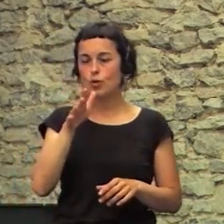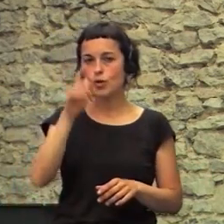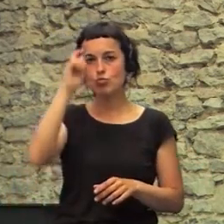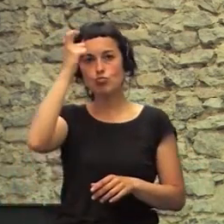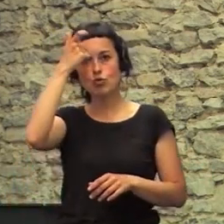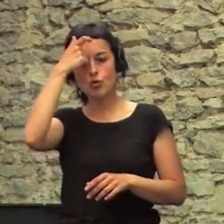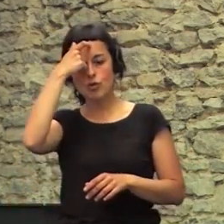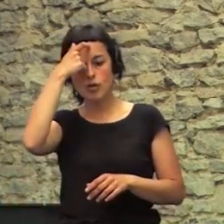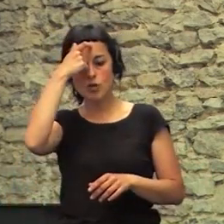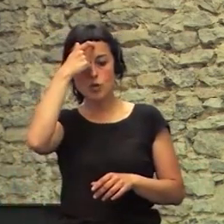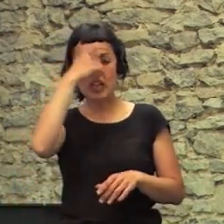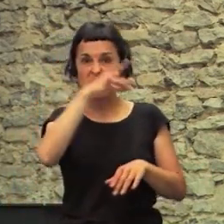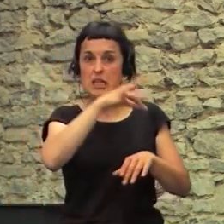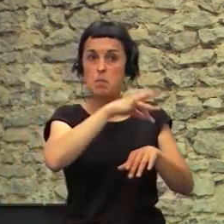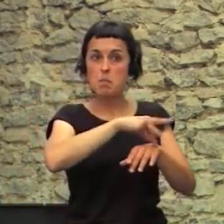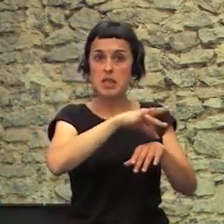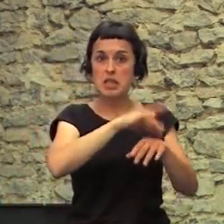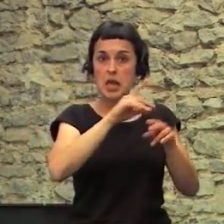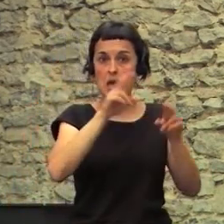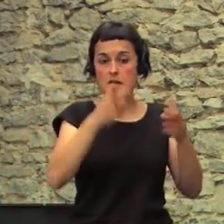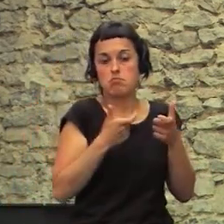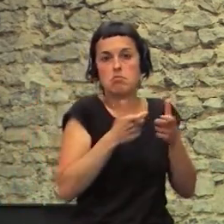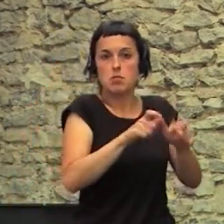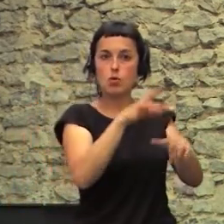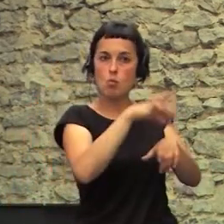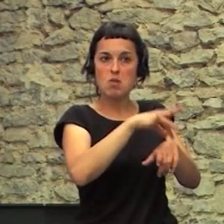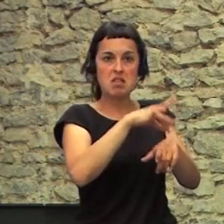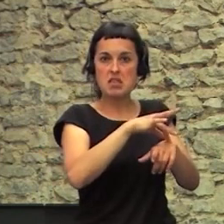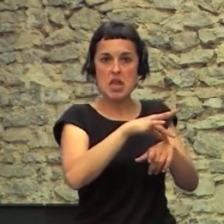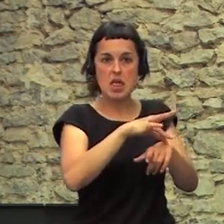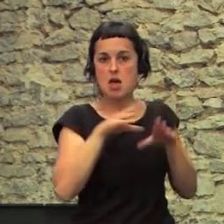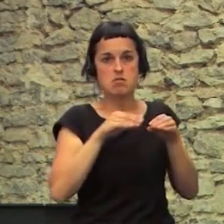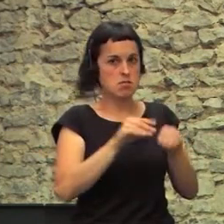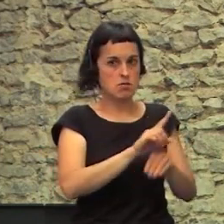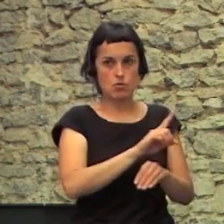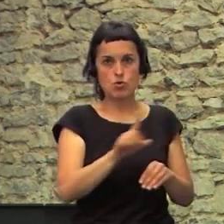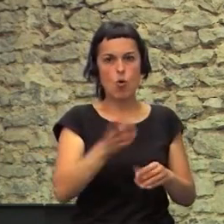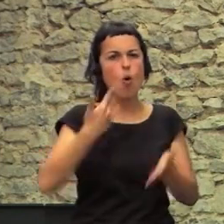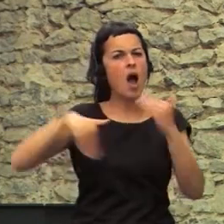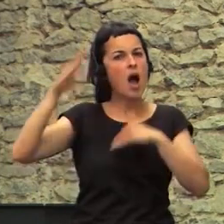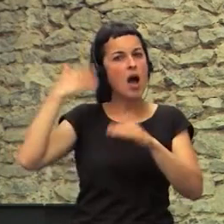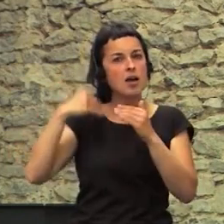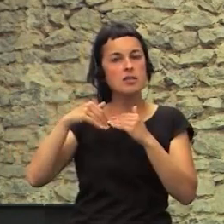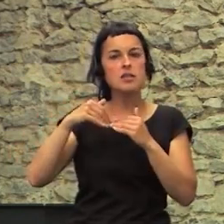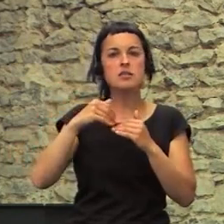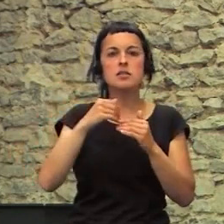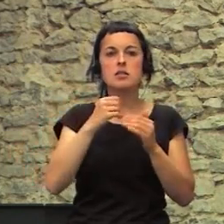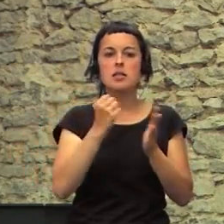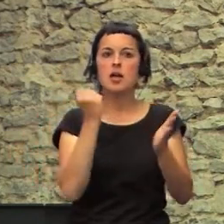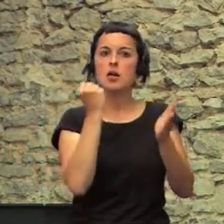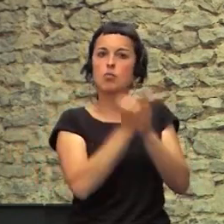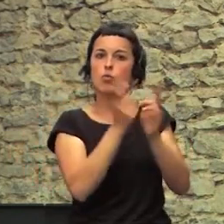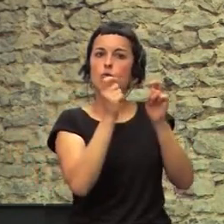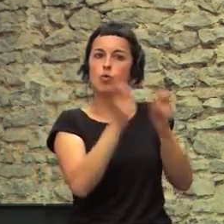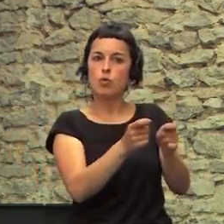en el mundo médico está en desuso. Se etiquetó las personas con intersexualidades como algo, un acrónimo